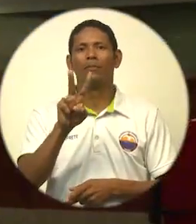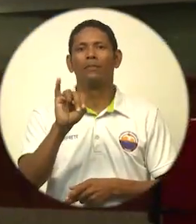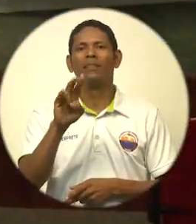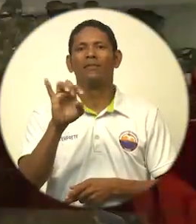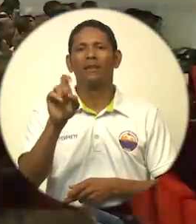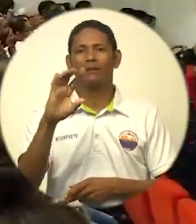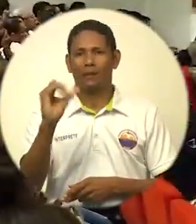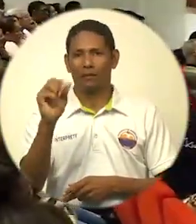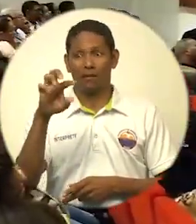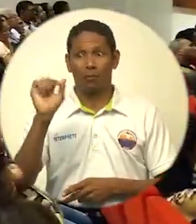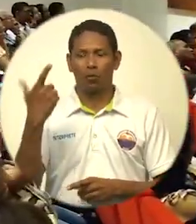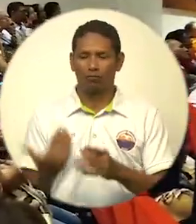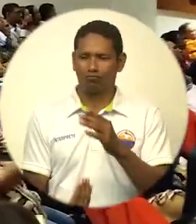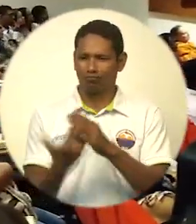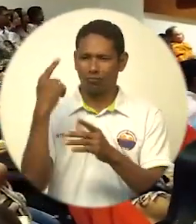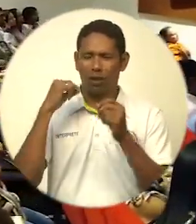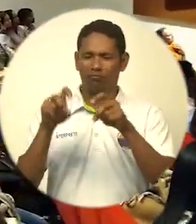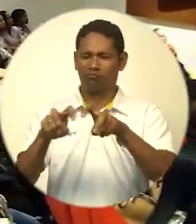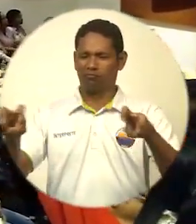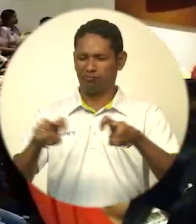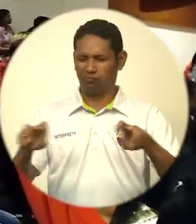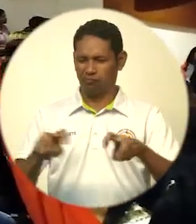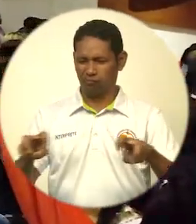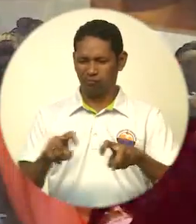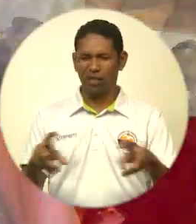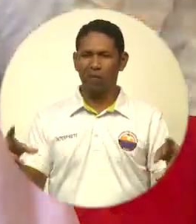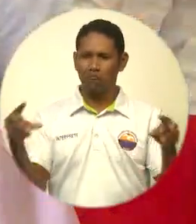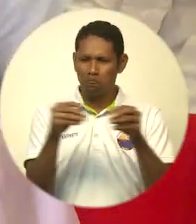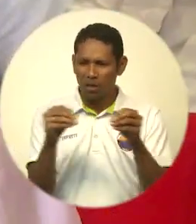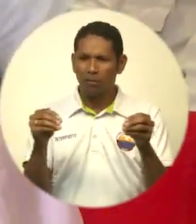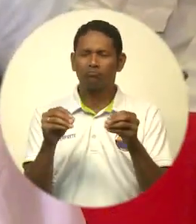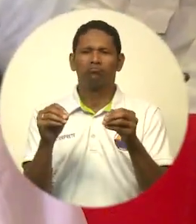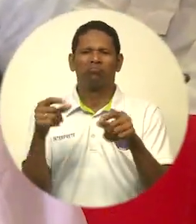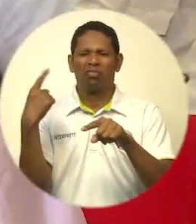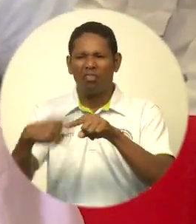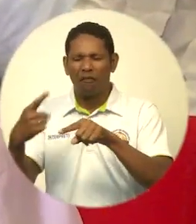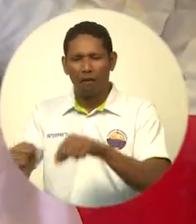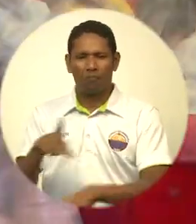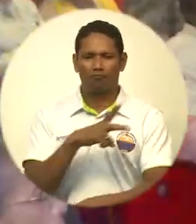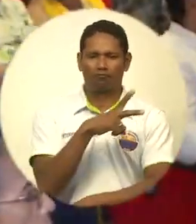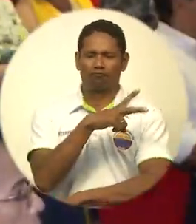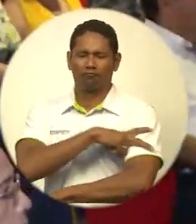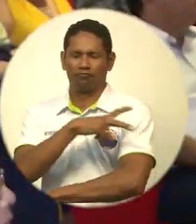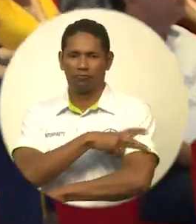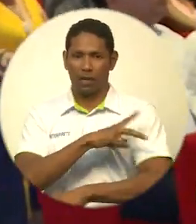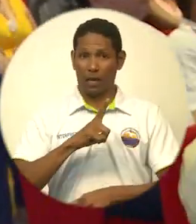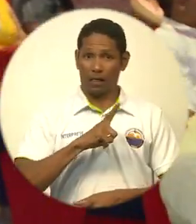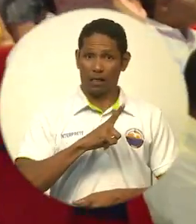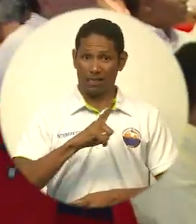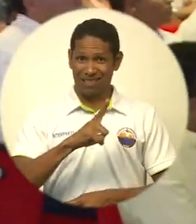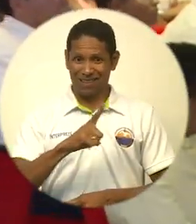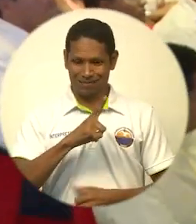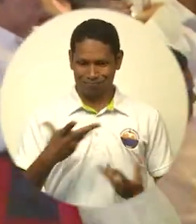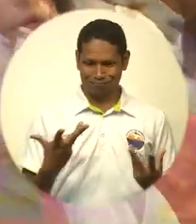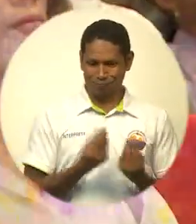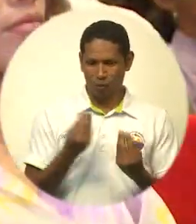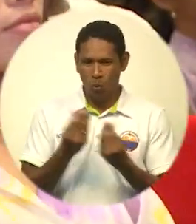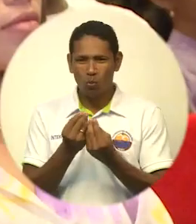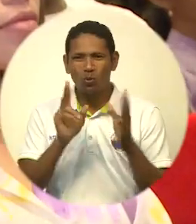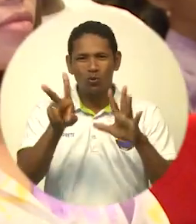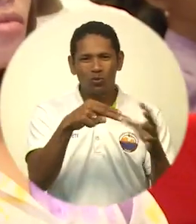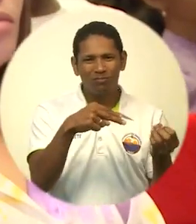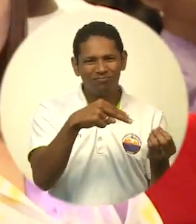Pepe Vives Campo de Caja Mac se colmó de docentes, directivos y estudiantes del alma mater, así como representantes de las autoridades